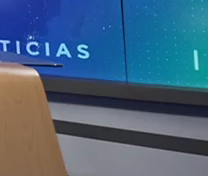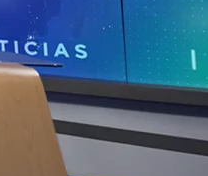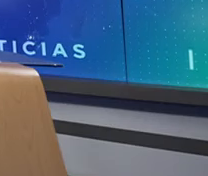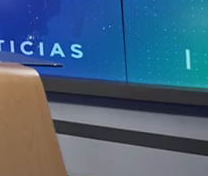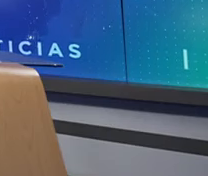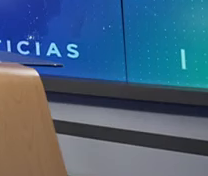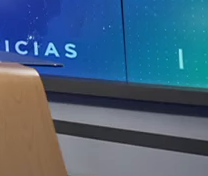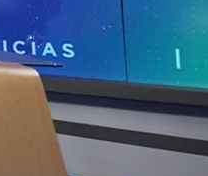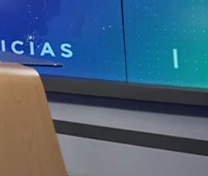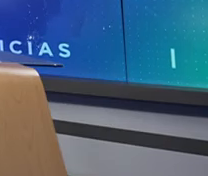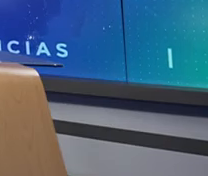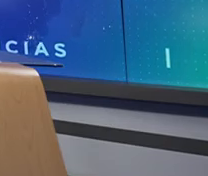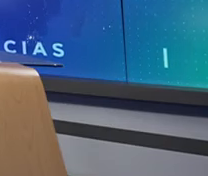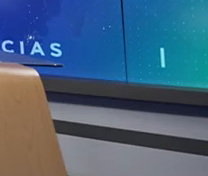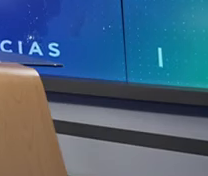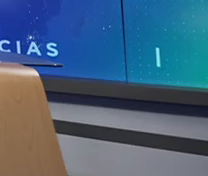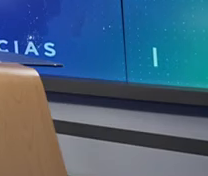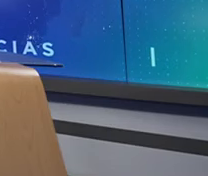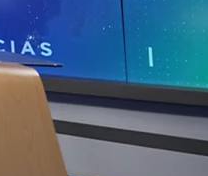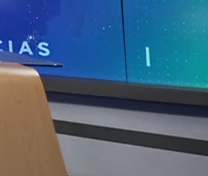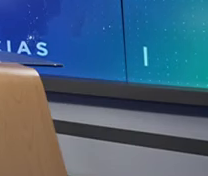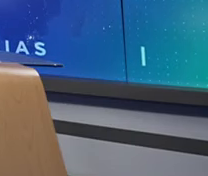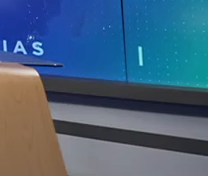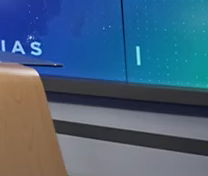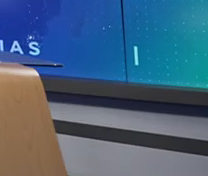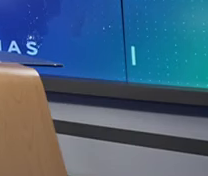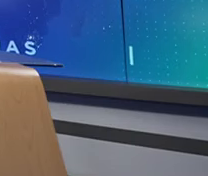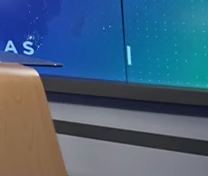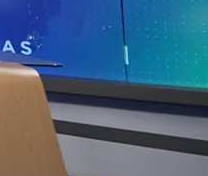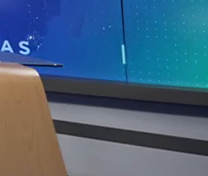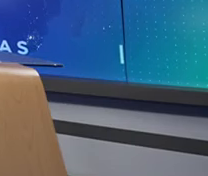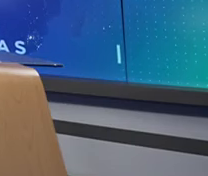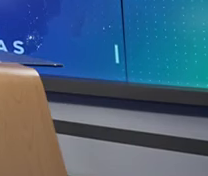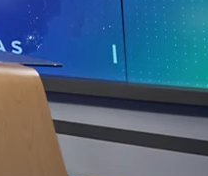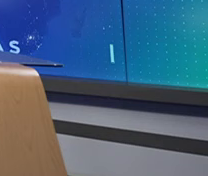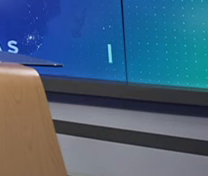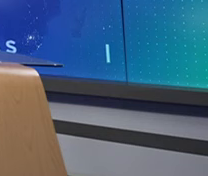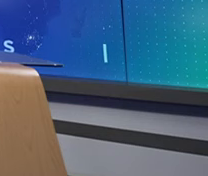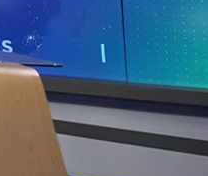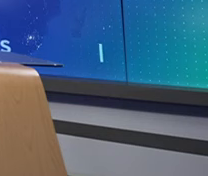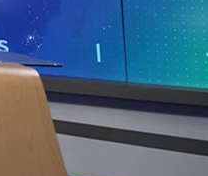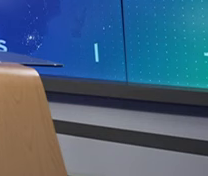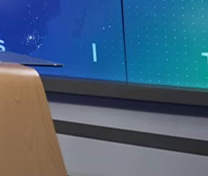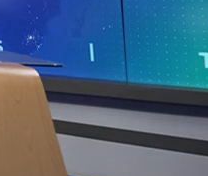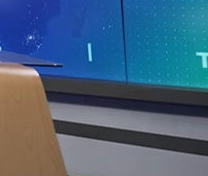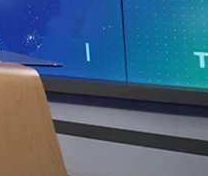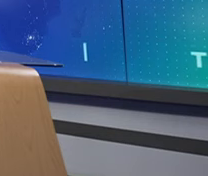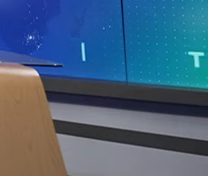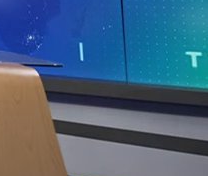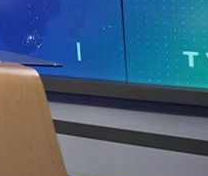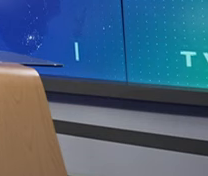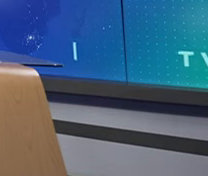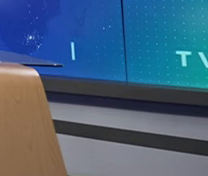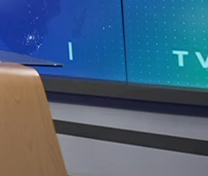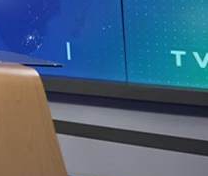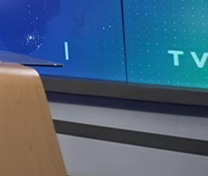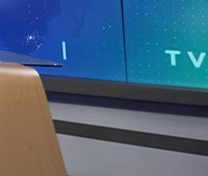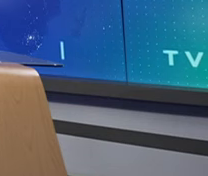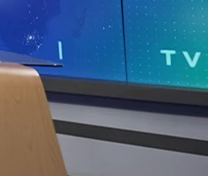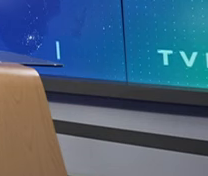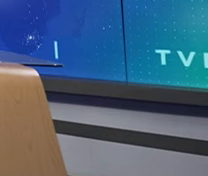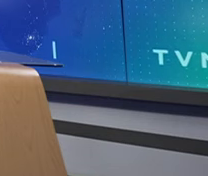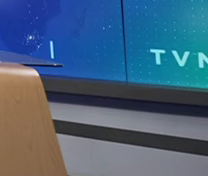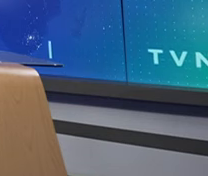desde la Asamblea Nacional de Diputados porque allá los ánimos están caldeados debido al rechazo en primer debate del proyecto de ley que